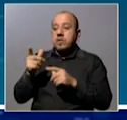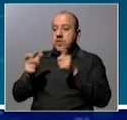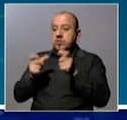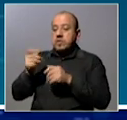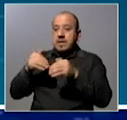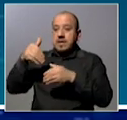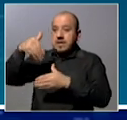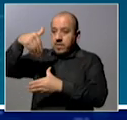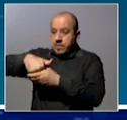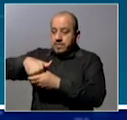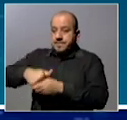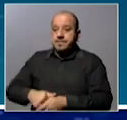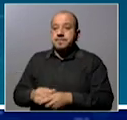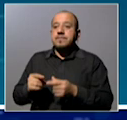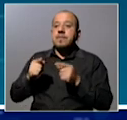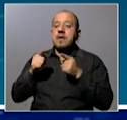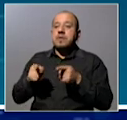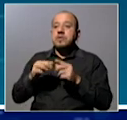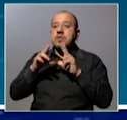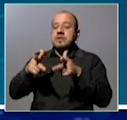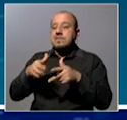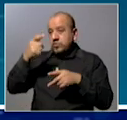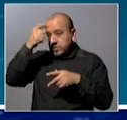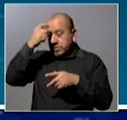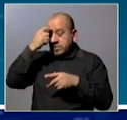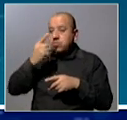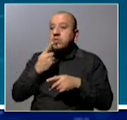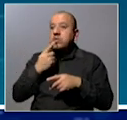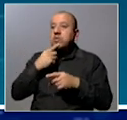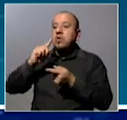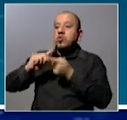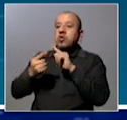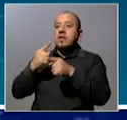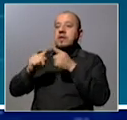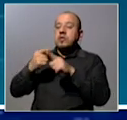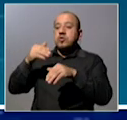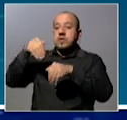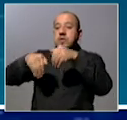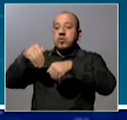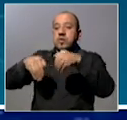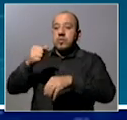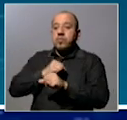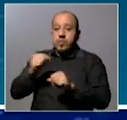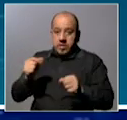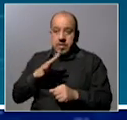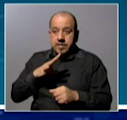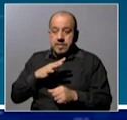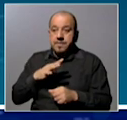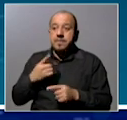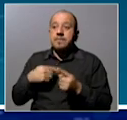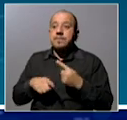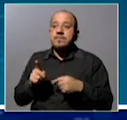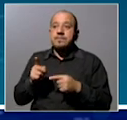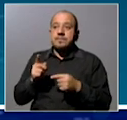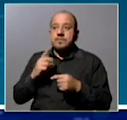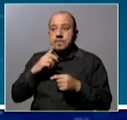votantes, ¿no? Eso que en ciencia política le denominamos coordinación electoral podría llegar a darse, pero cuando uno se